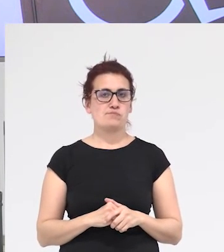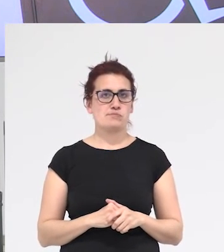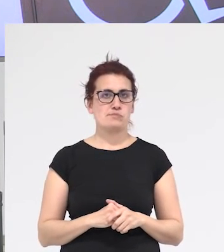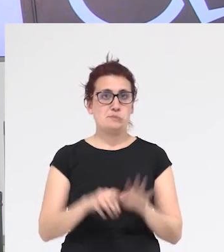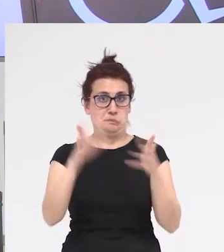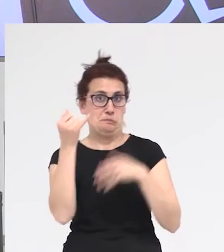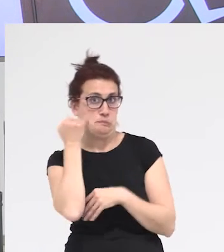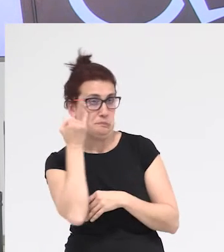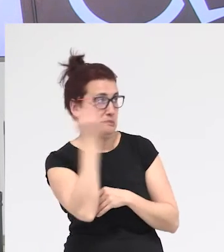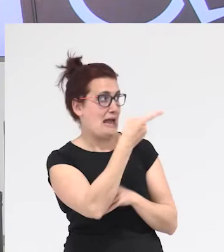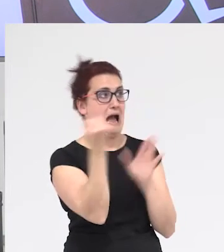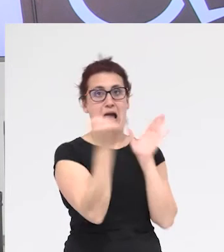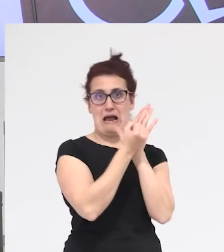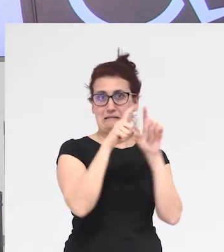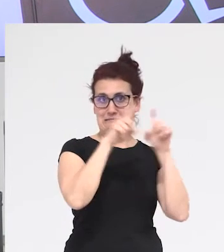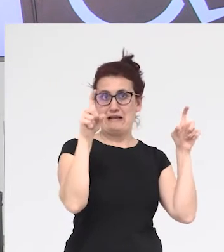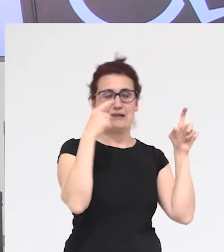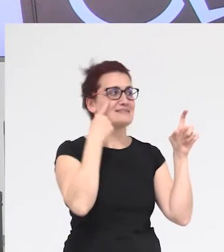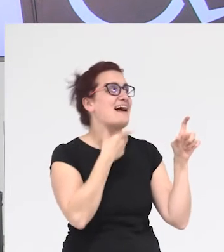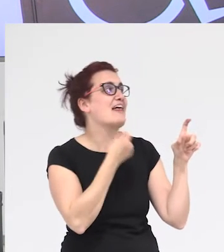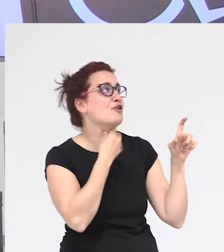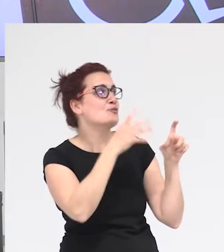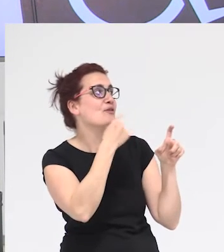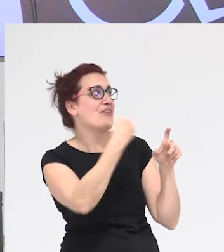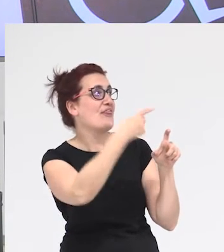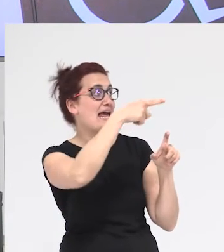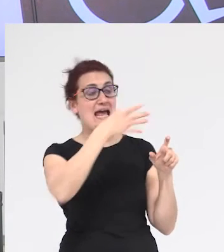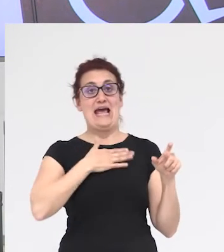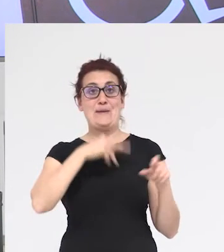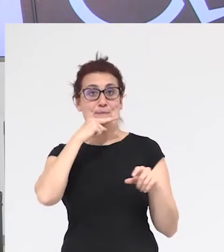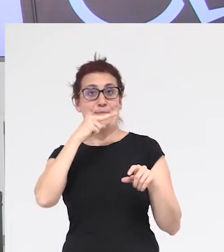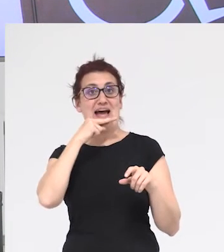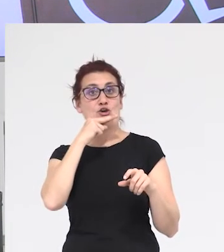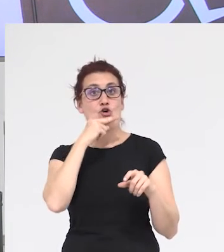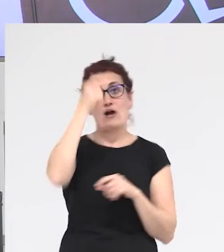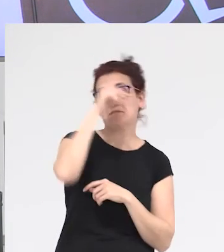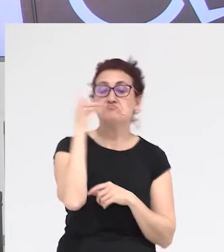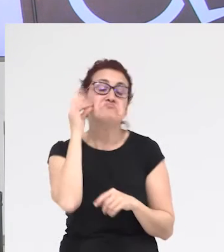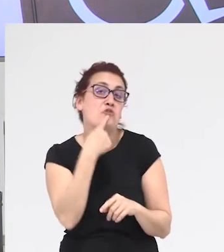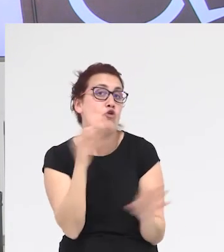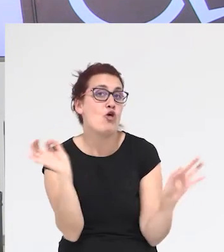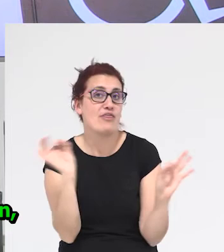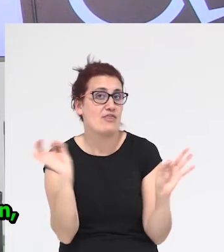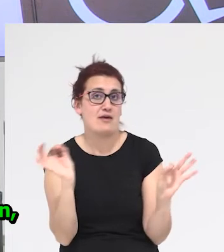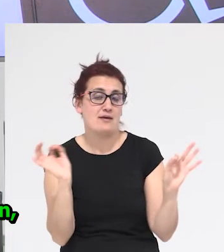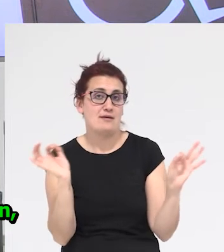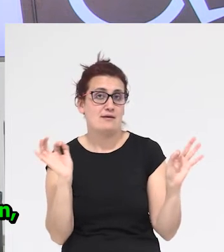Entonces, fíjense el cartelito, que es gracioso porque dice esto de que en este baño no está especificado el género,